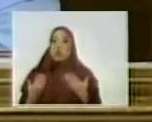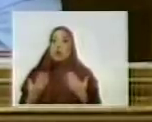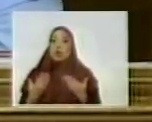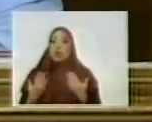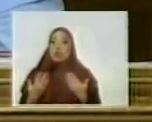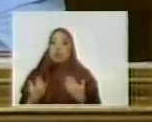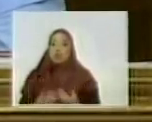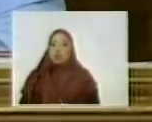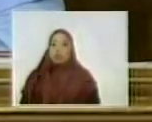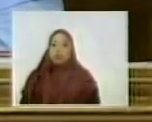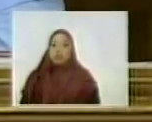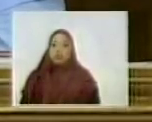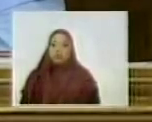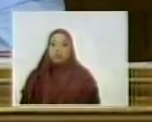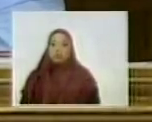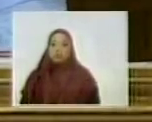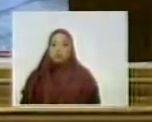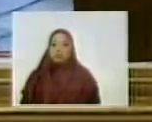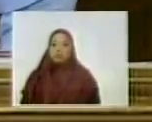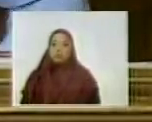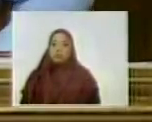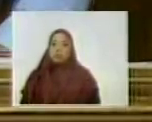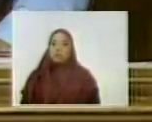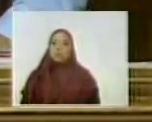¿Cómo es que tengo que hacer? ¿Ah?